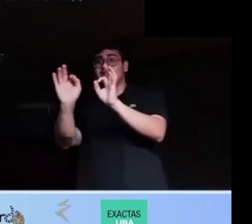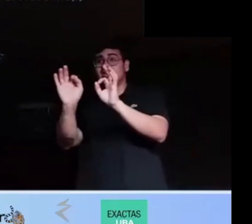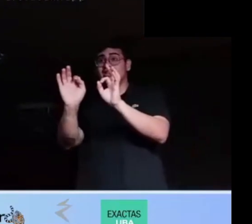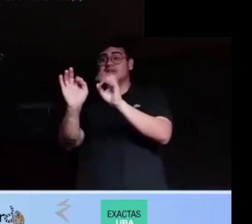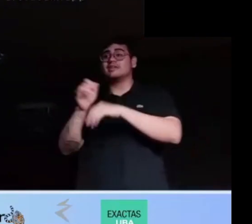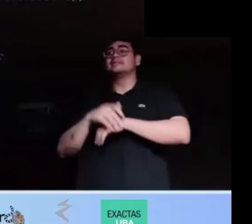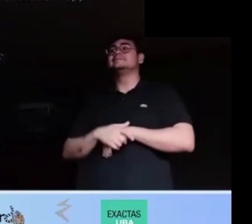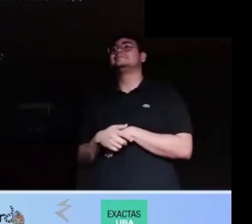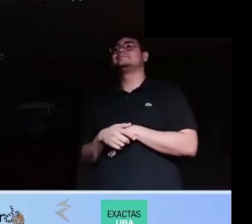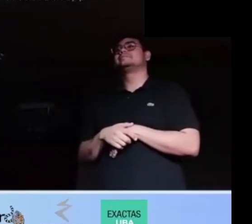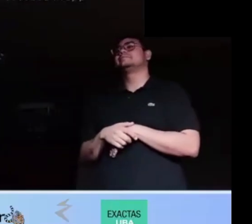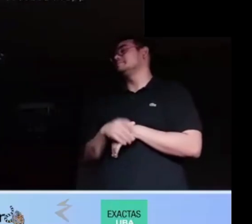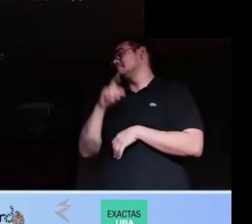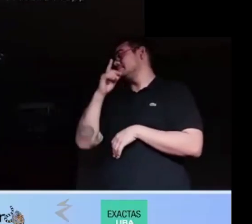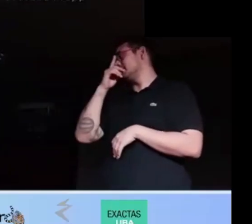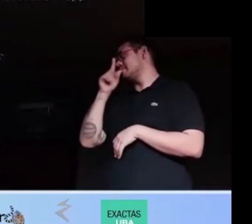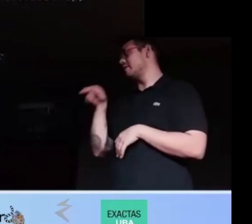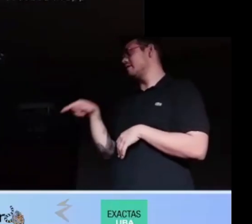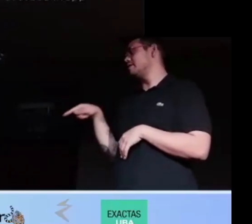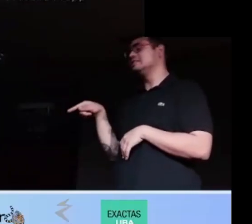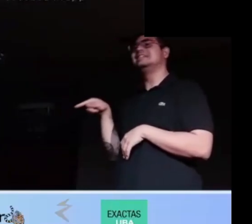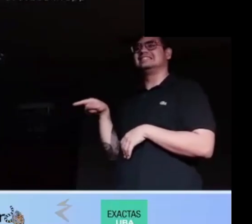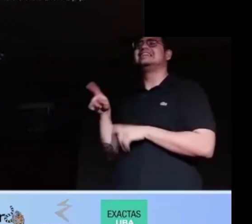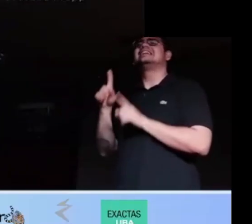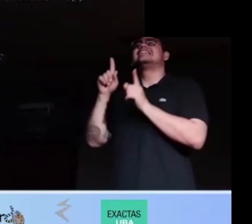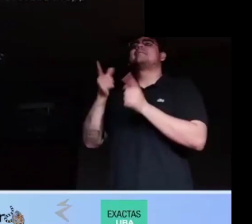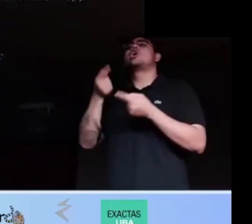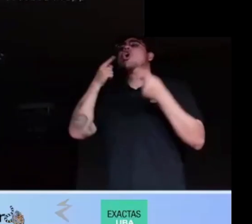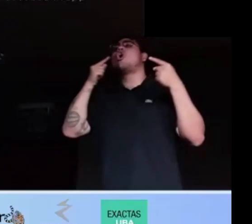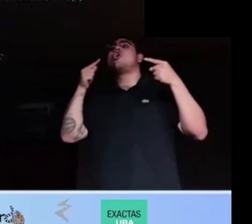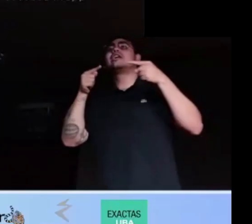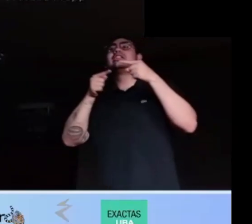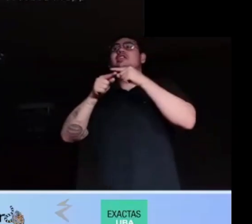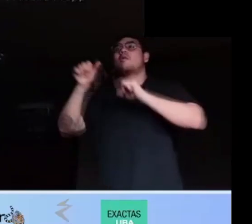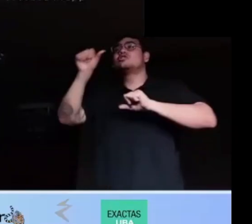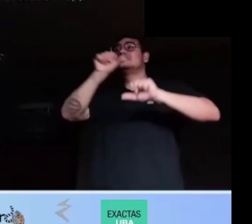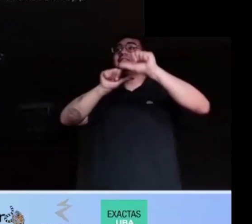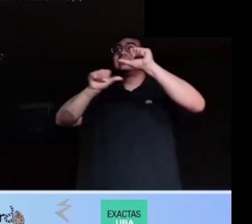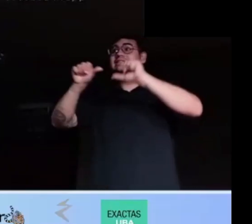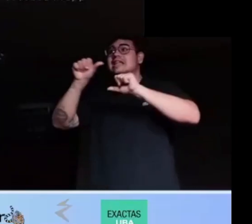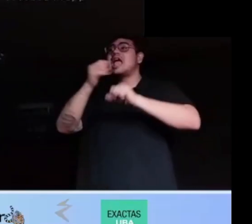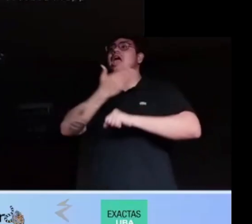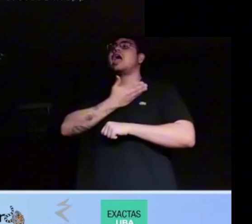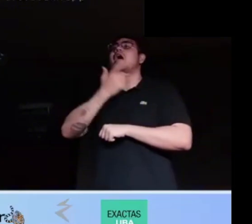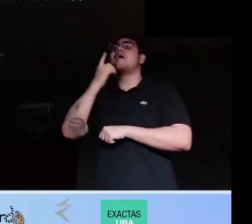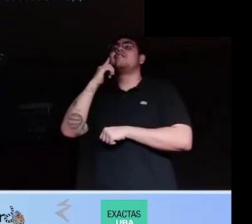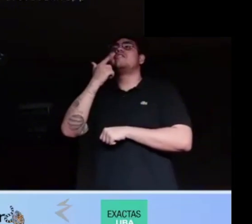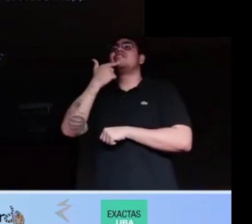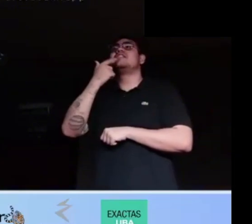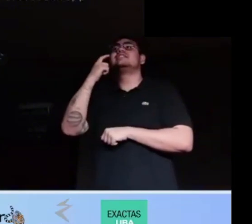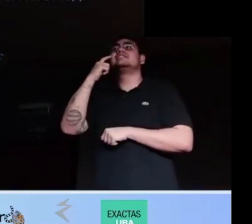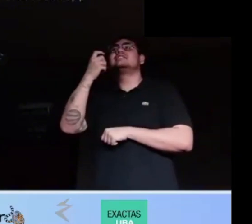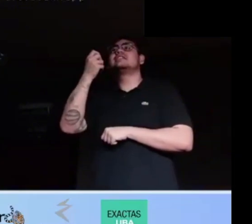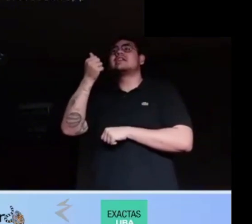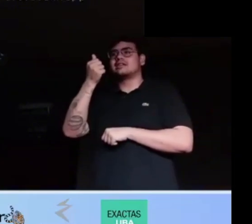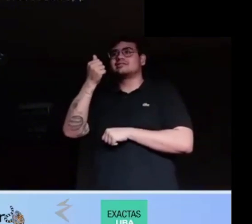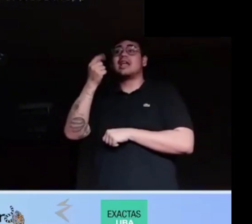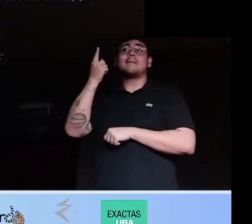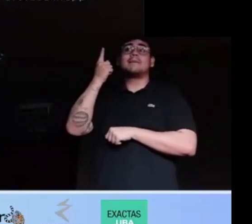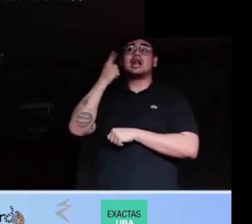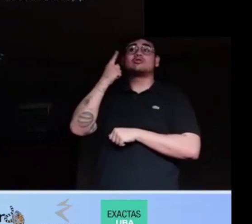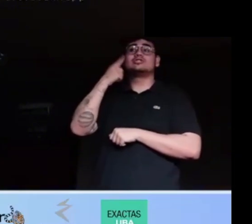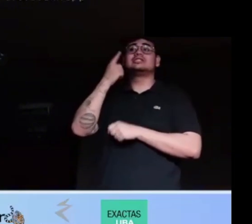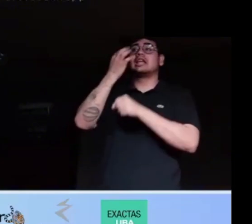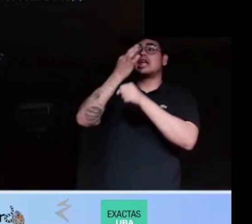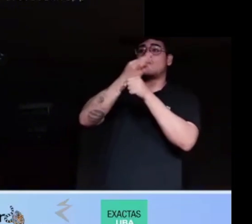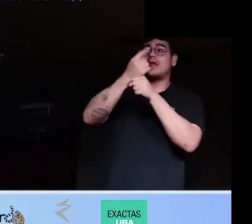más allá del grupo oyente. Yo hago difusión de la ciencia en primaria y en secundaria para oyentes, porque no le pasa solamente a